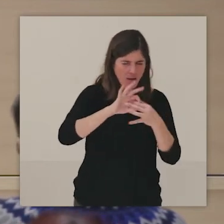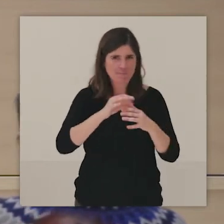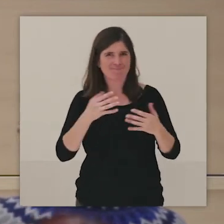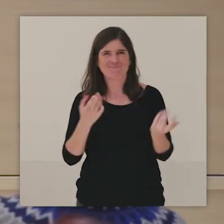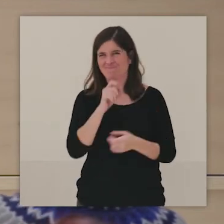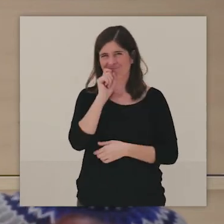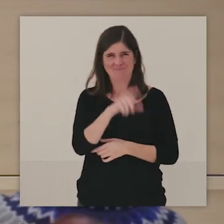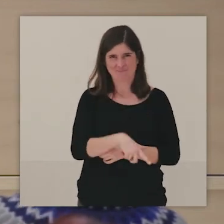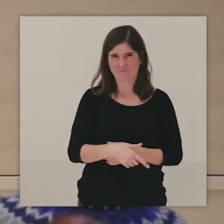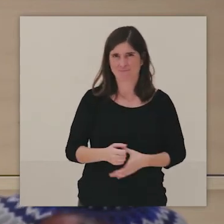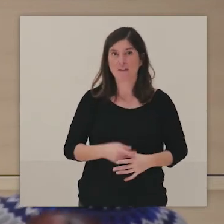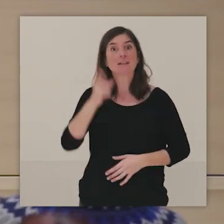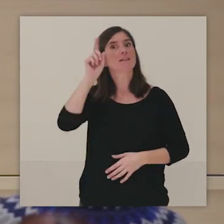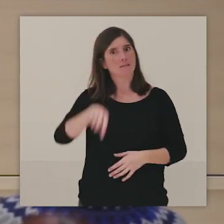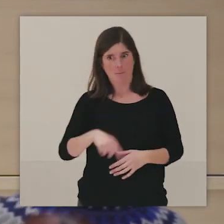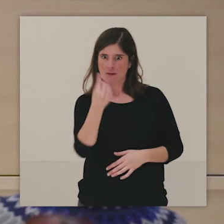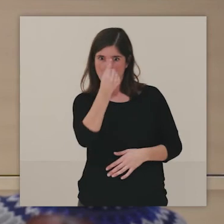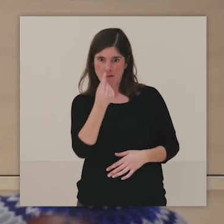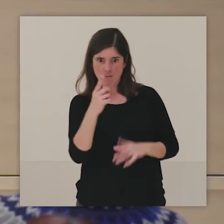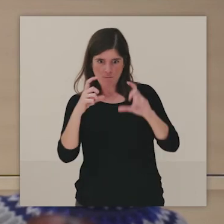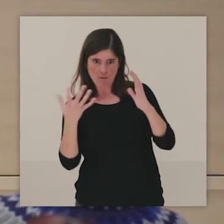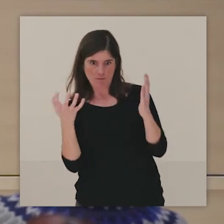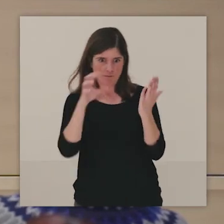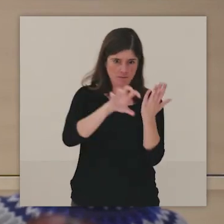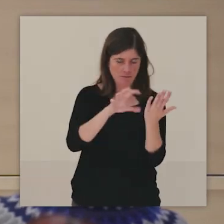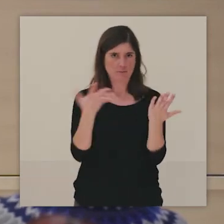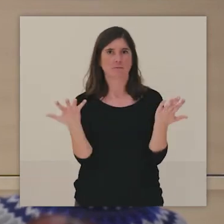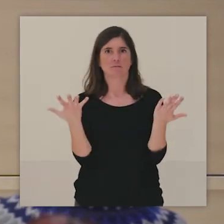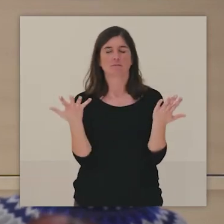la ilustración. Sitúen las cosas, llamen la atención